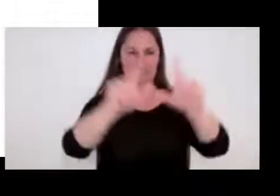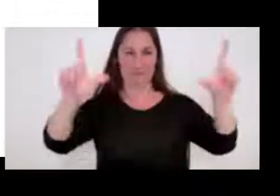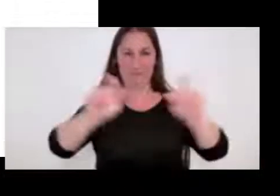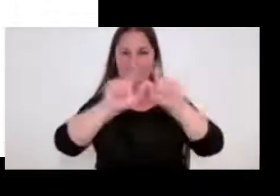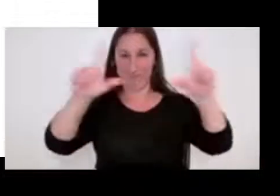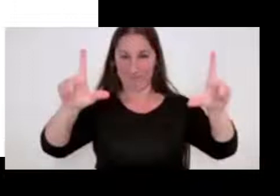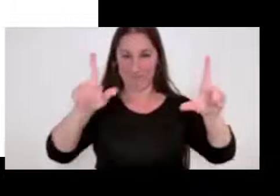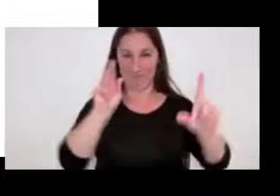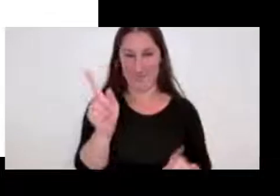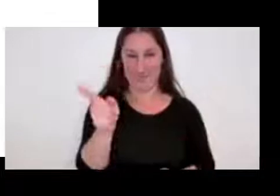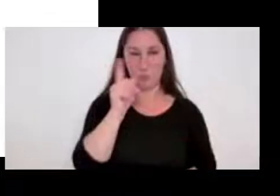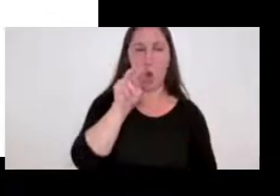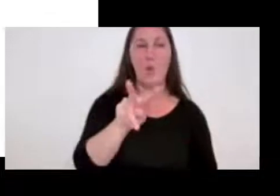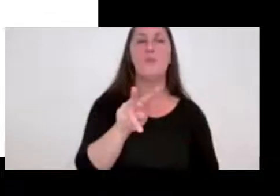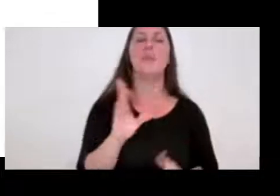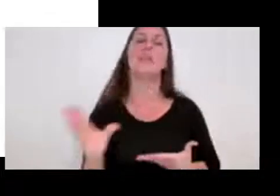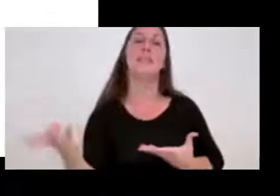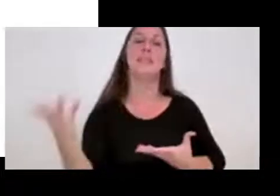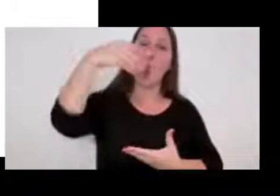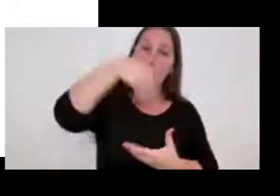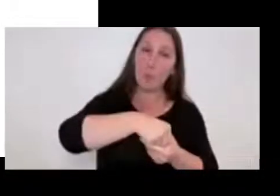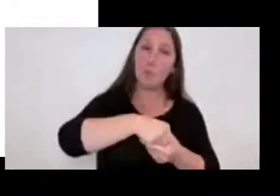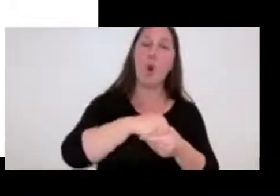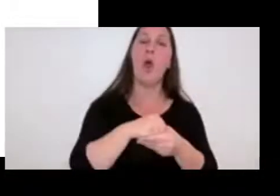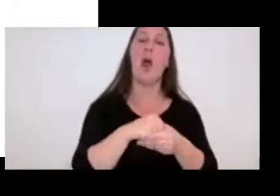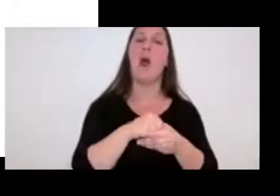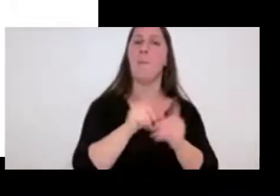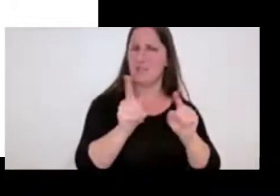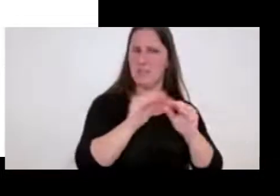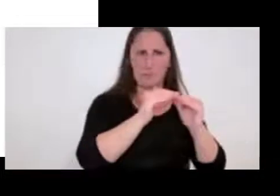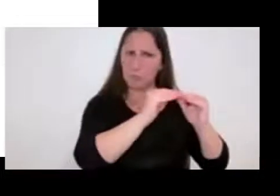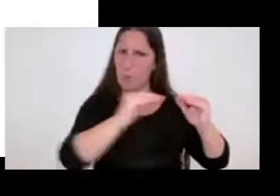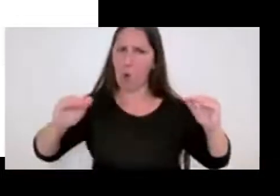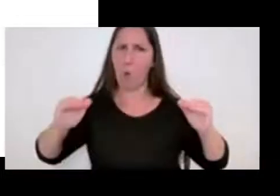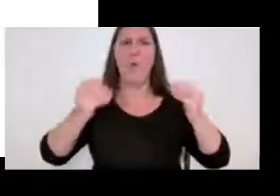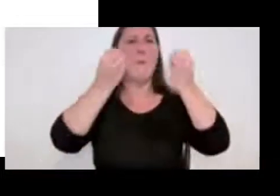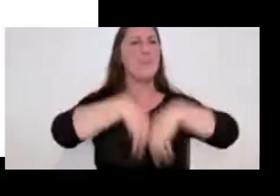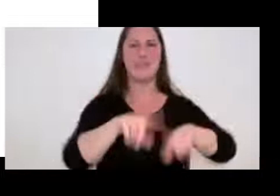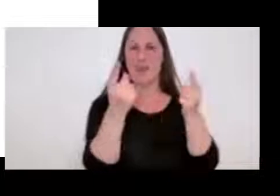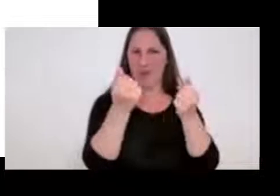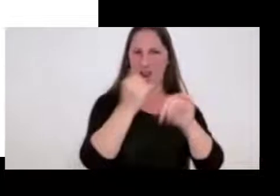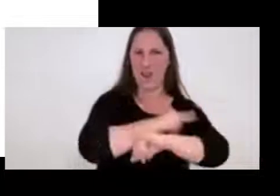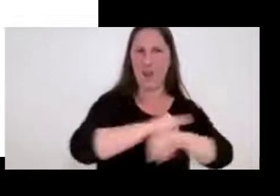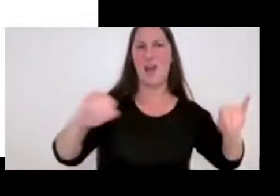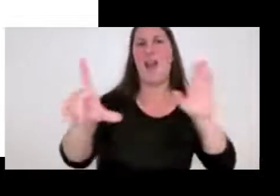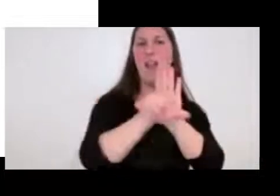Esta, incorporación se mantiene inalterable desde la entrada en vigencia de la ley